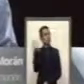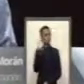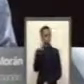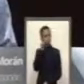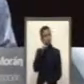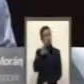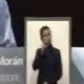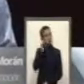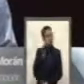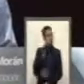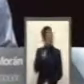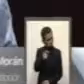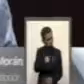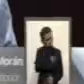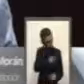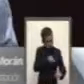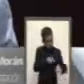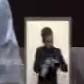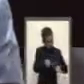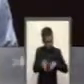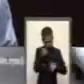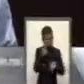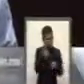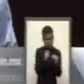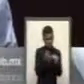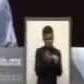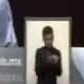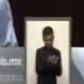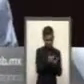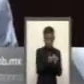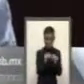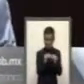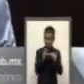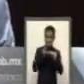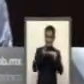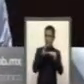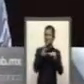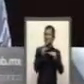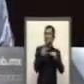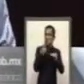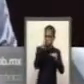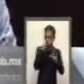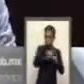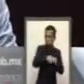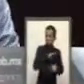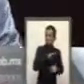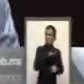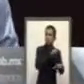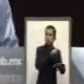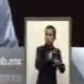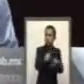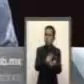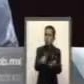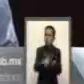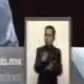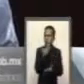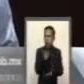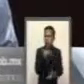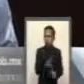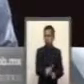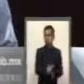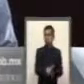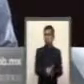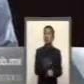el valor adquisitivo del salario, por ello avalamos la desvinculación de este. Por ello estamos